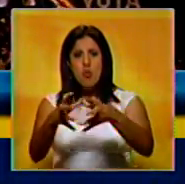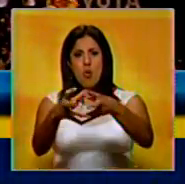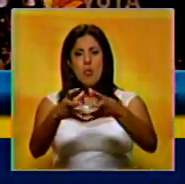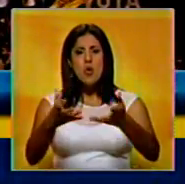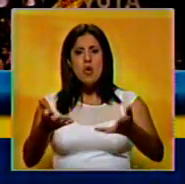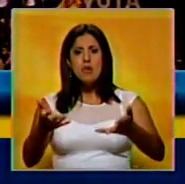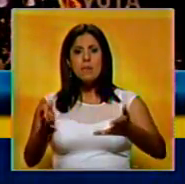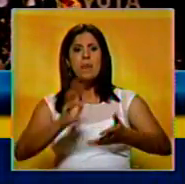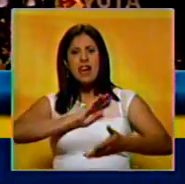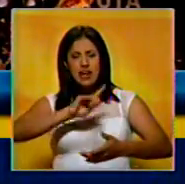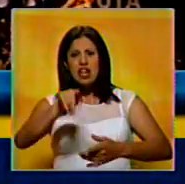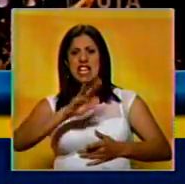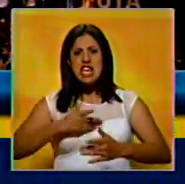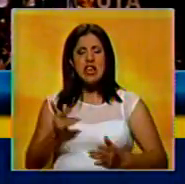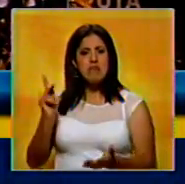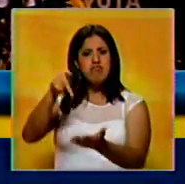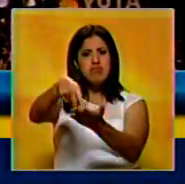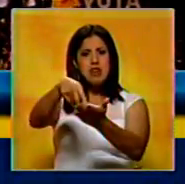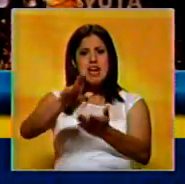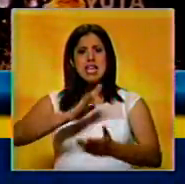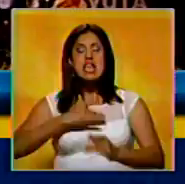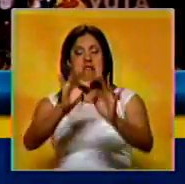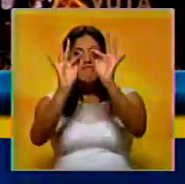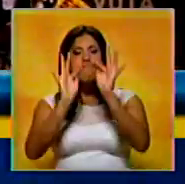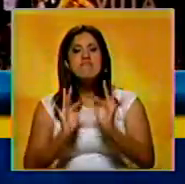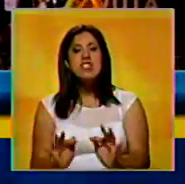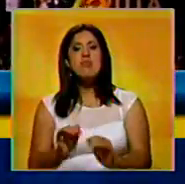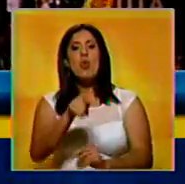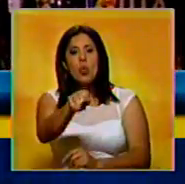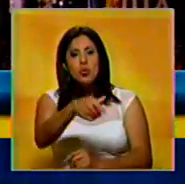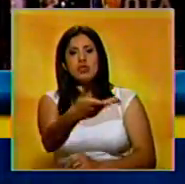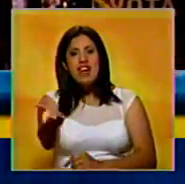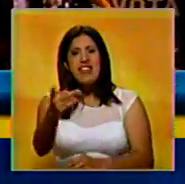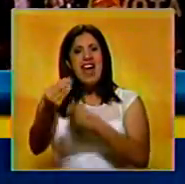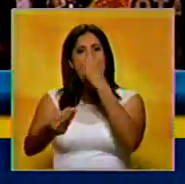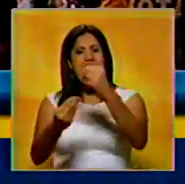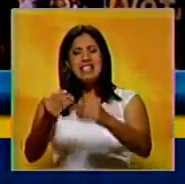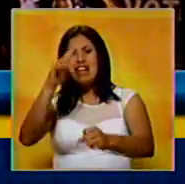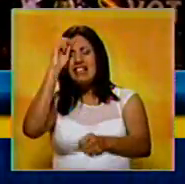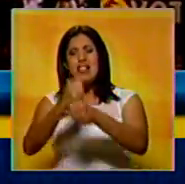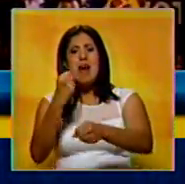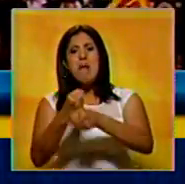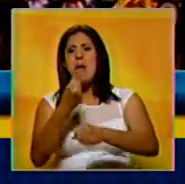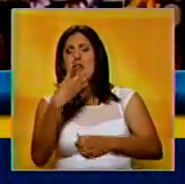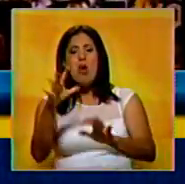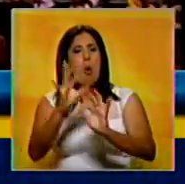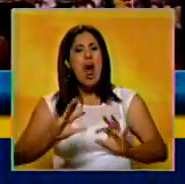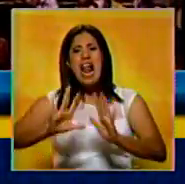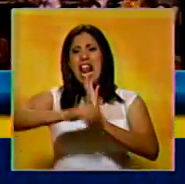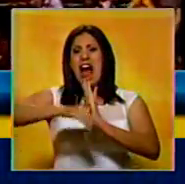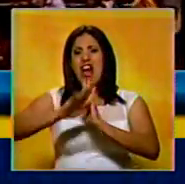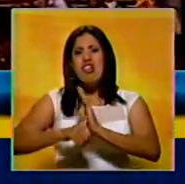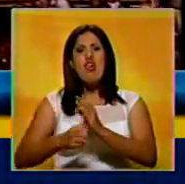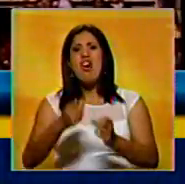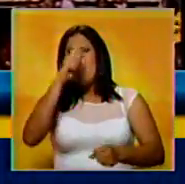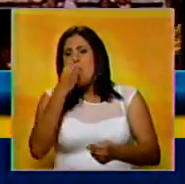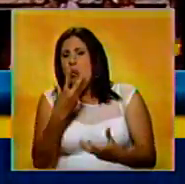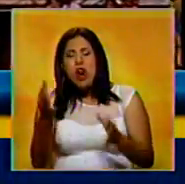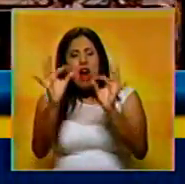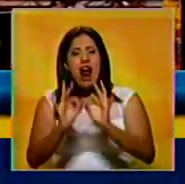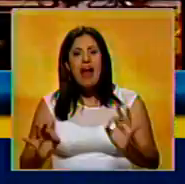quieren estar allí son los mismos que ustedes calificaban de incompetentes, de corruptos, de